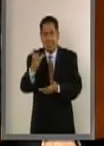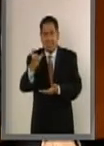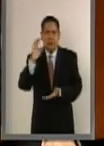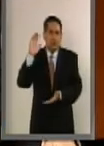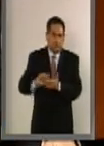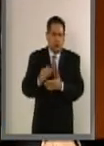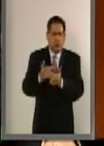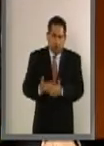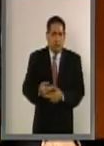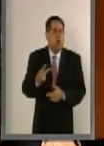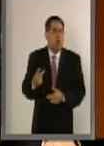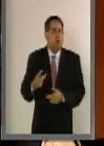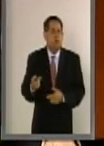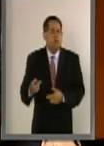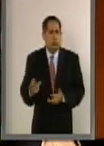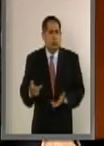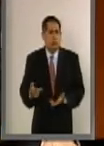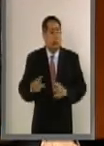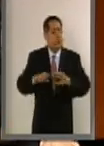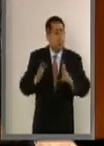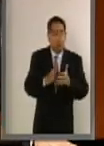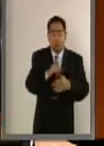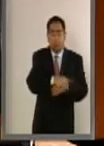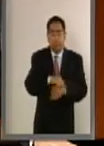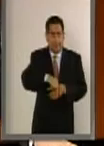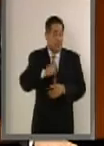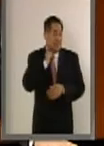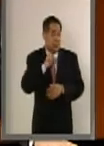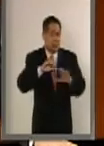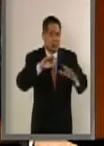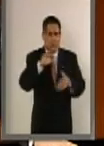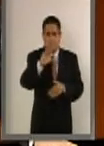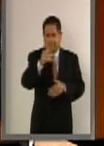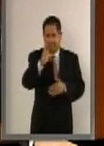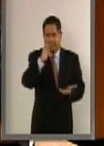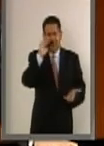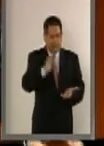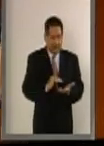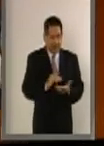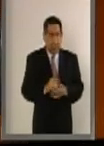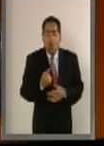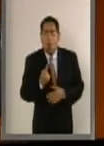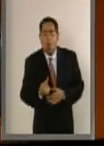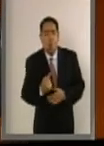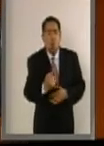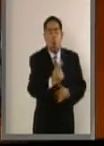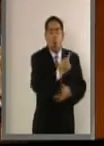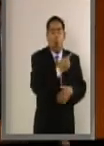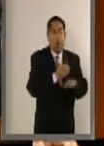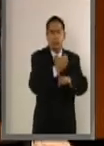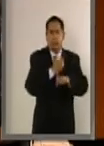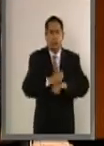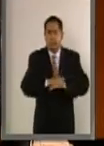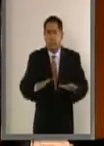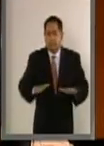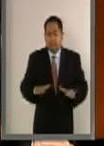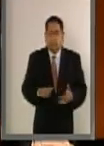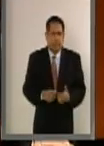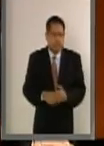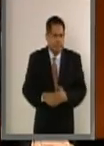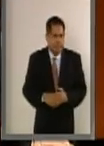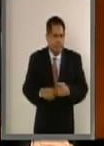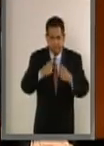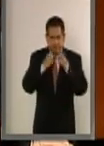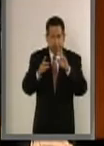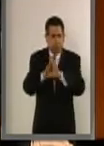así como eliminar 96 senadores y dejar un senador por entidad federativa. La eliminación